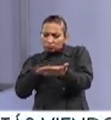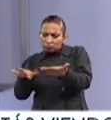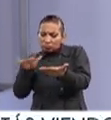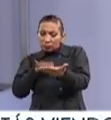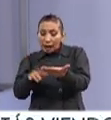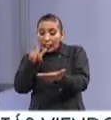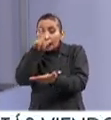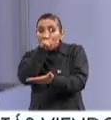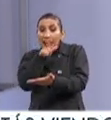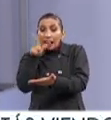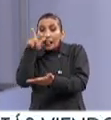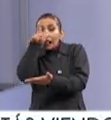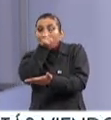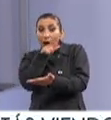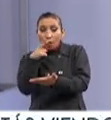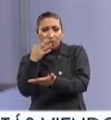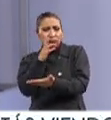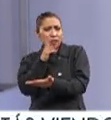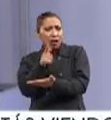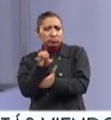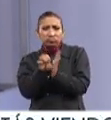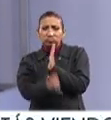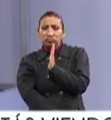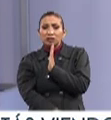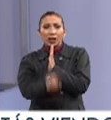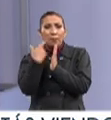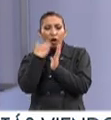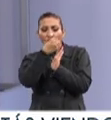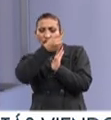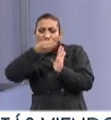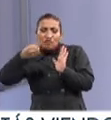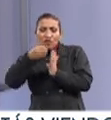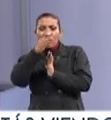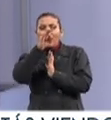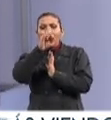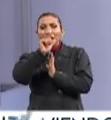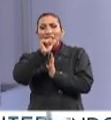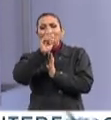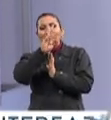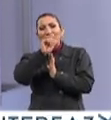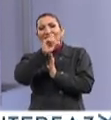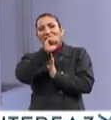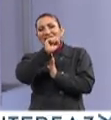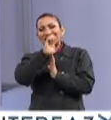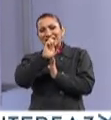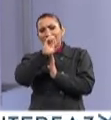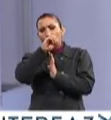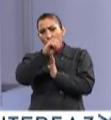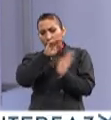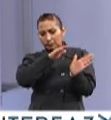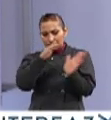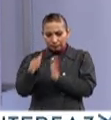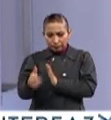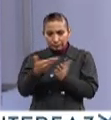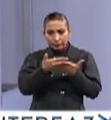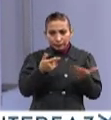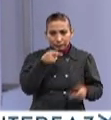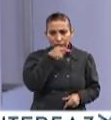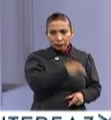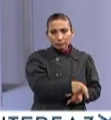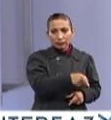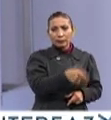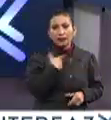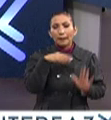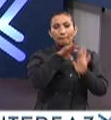mí el lenguaje es el mejor ejemplo de fraseo que existe. Uh-huh. Y bueno, pasando a